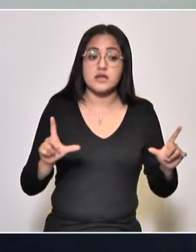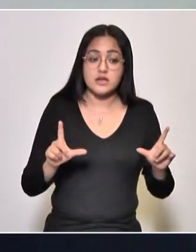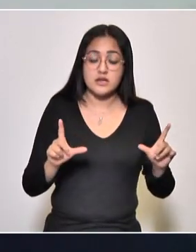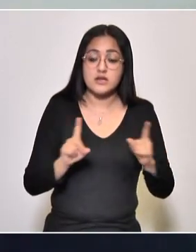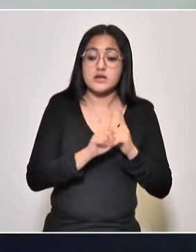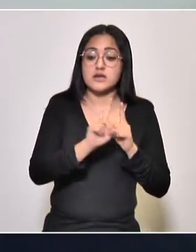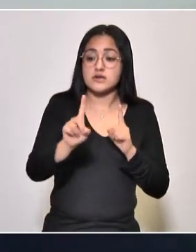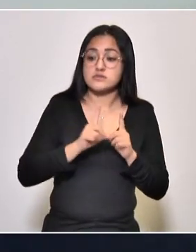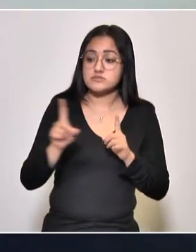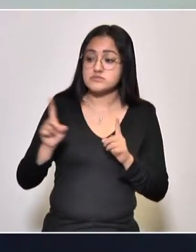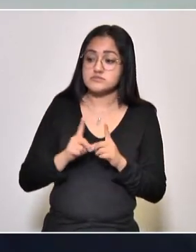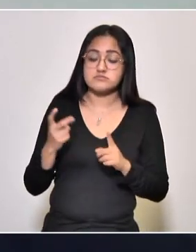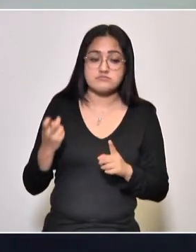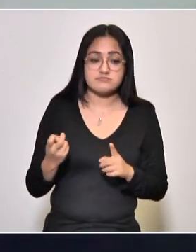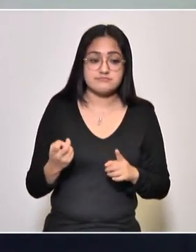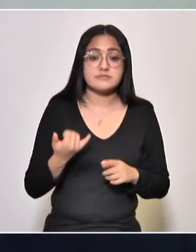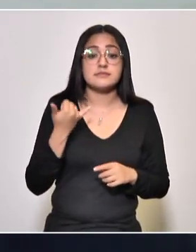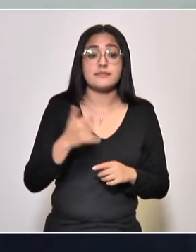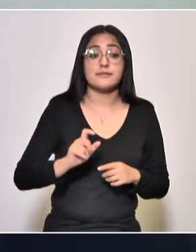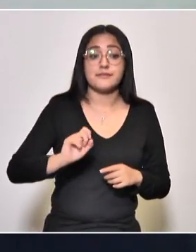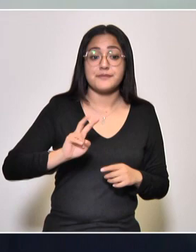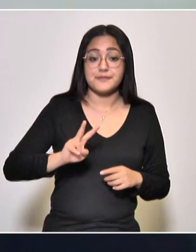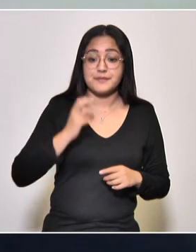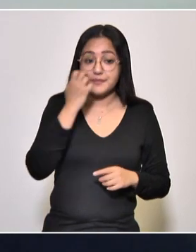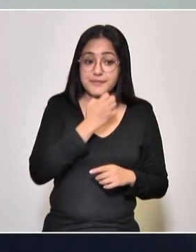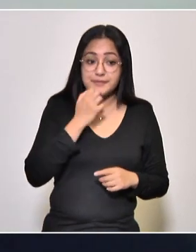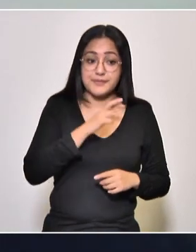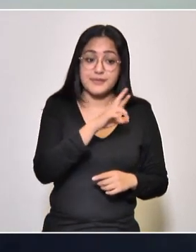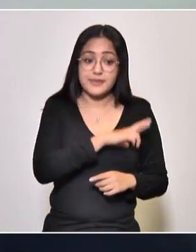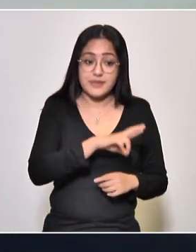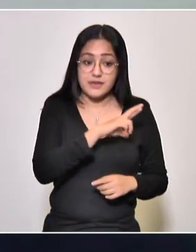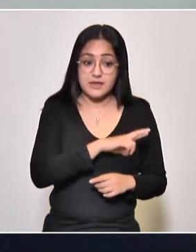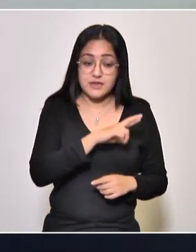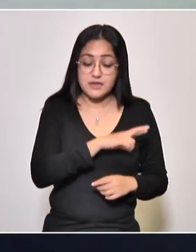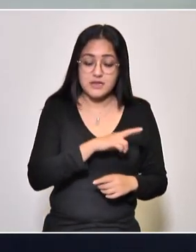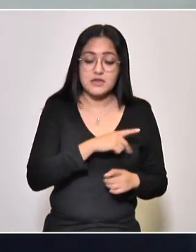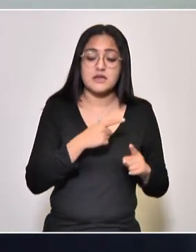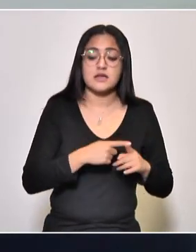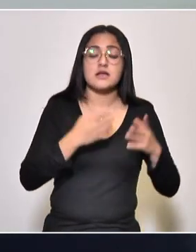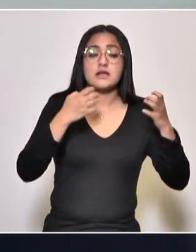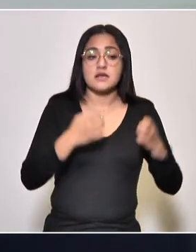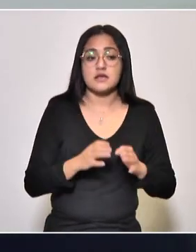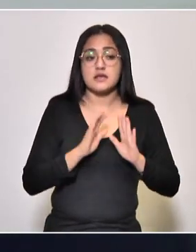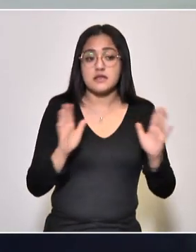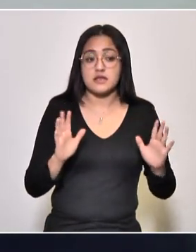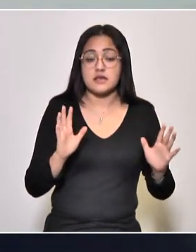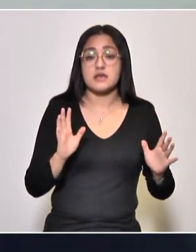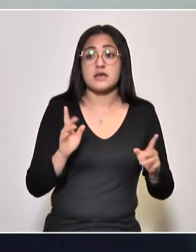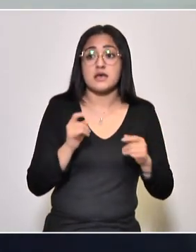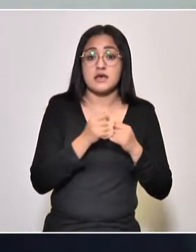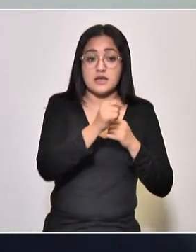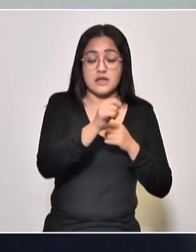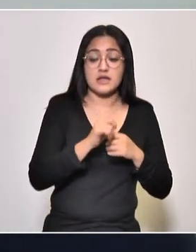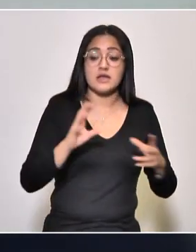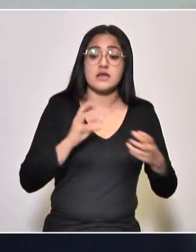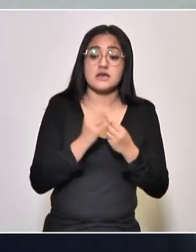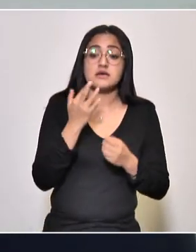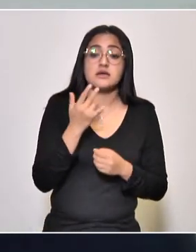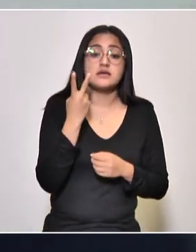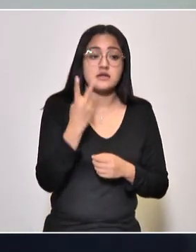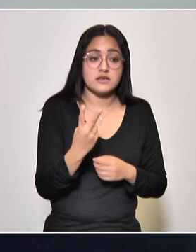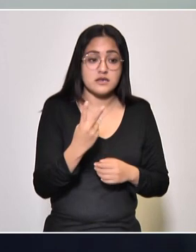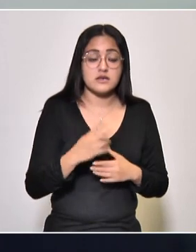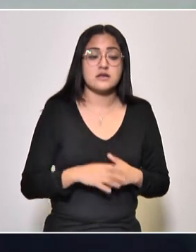distancia absolutamente y 22 escuelas privadas que están a distancia absolutamente, un total de